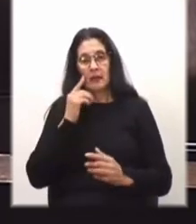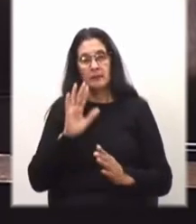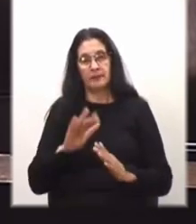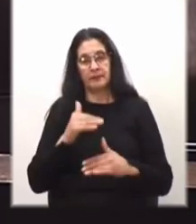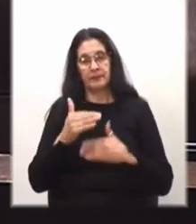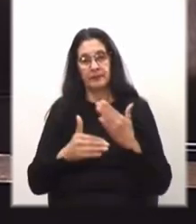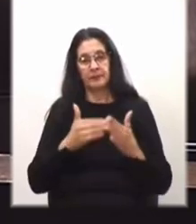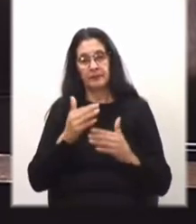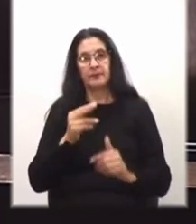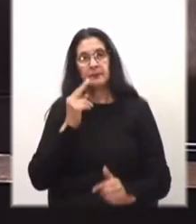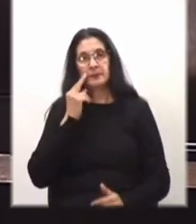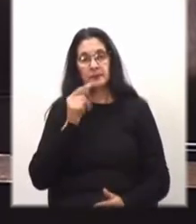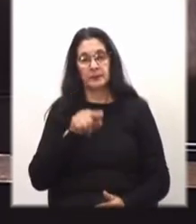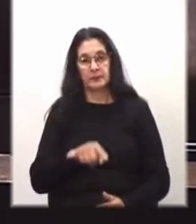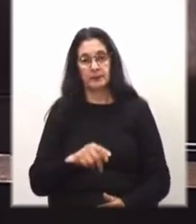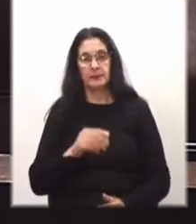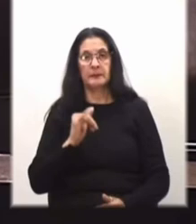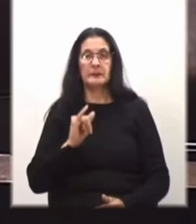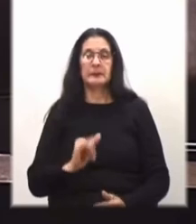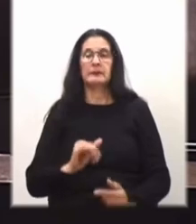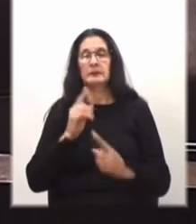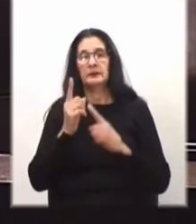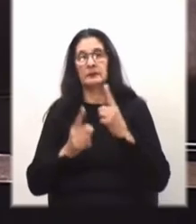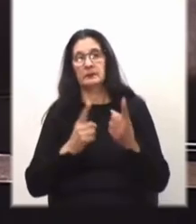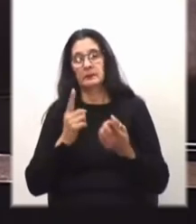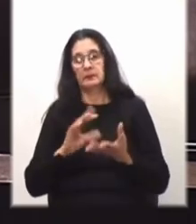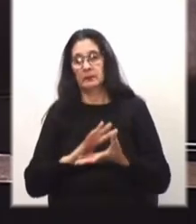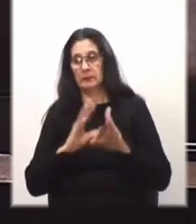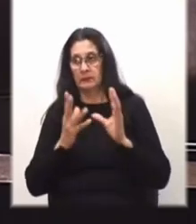programática importante y que de alguna manera marca